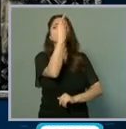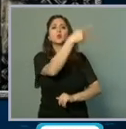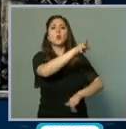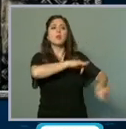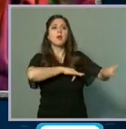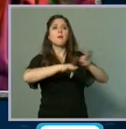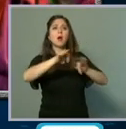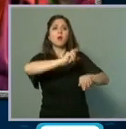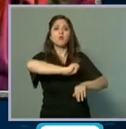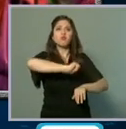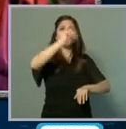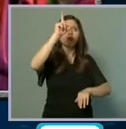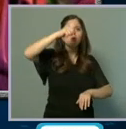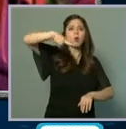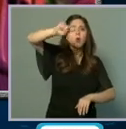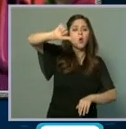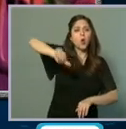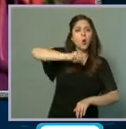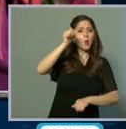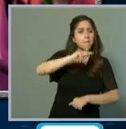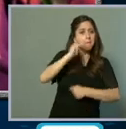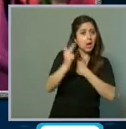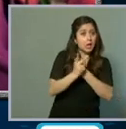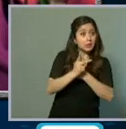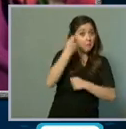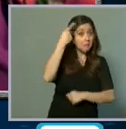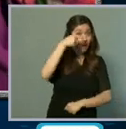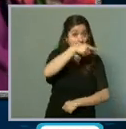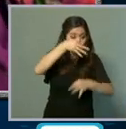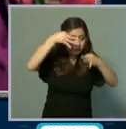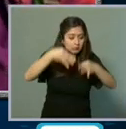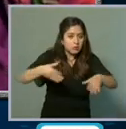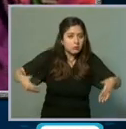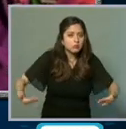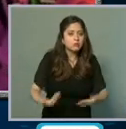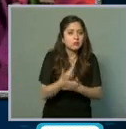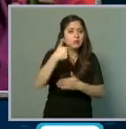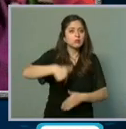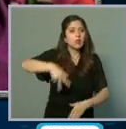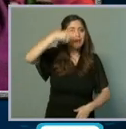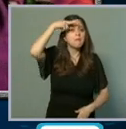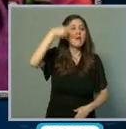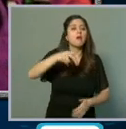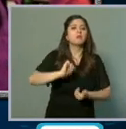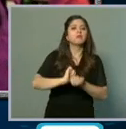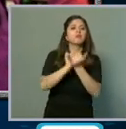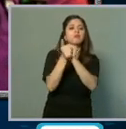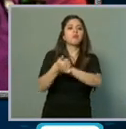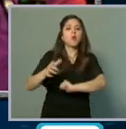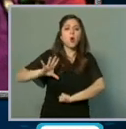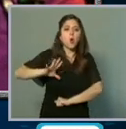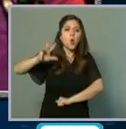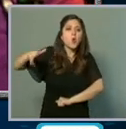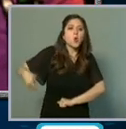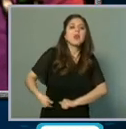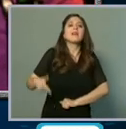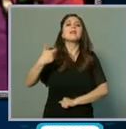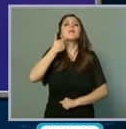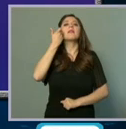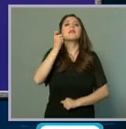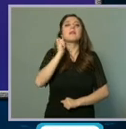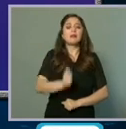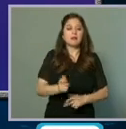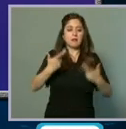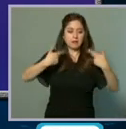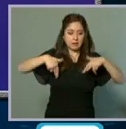extranjero, pero están aquí, son mexicanos, muy orgullosos de un momento muy importante en nuestro país, de fusionar la identidad